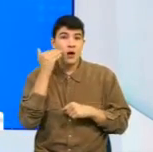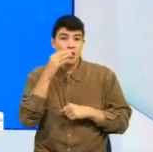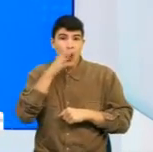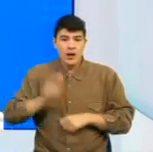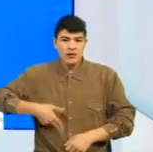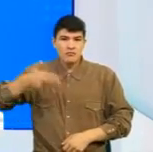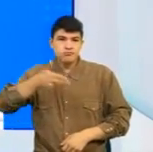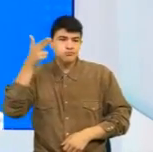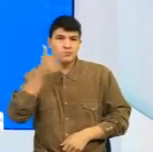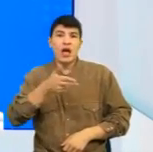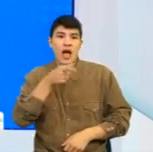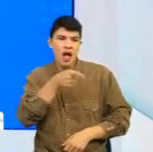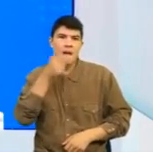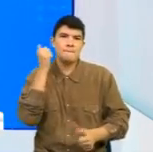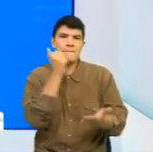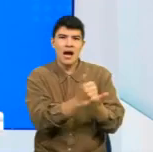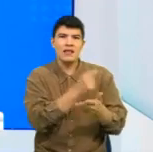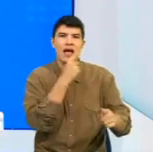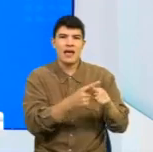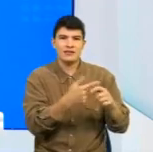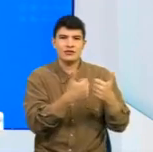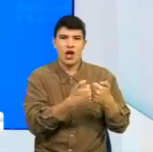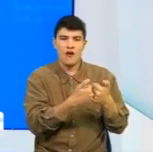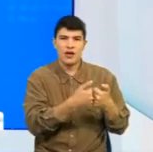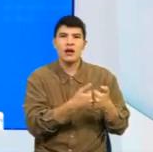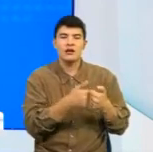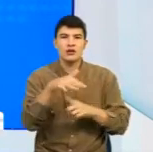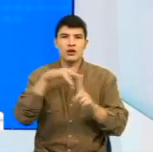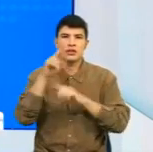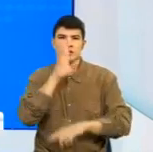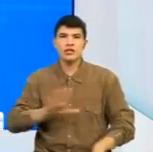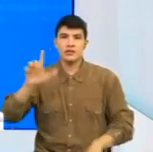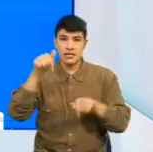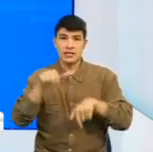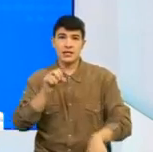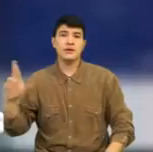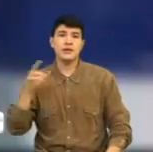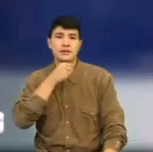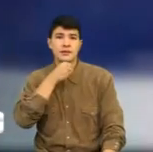fuego asesinó a su excompañera sentimental. Esto es Contexto Nacional en Oriente Noticias.